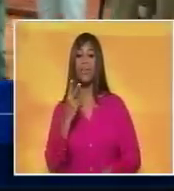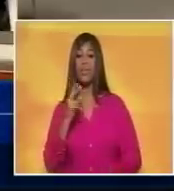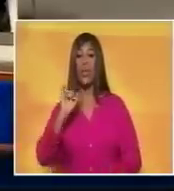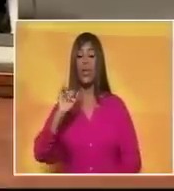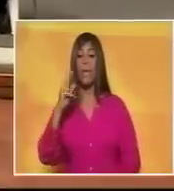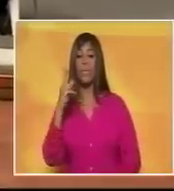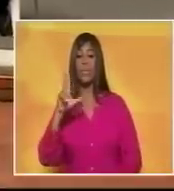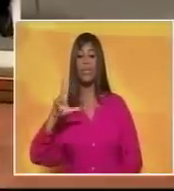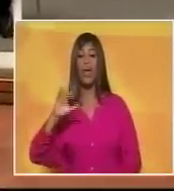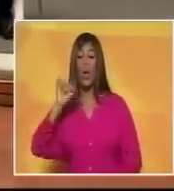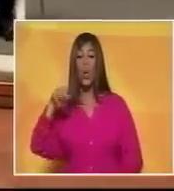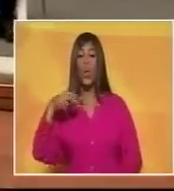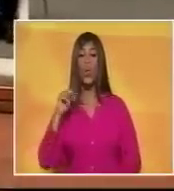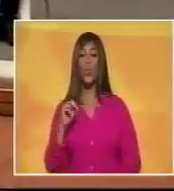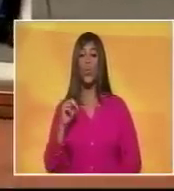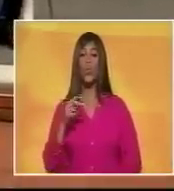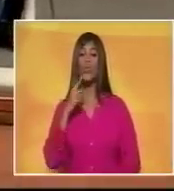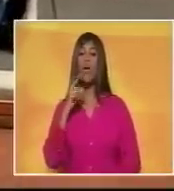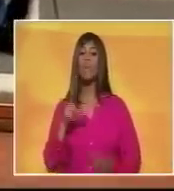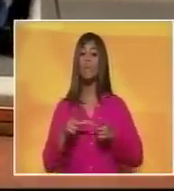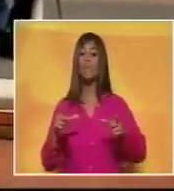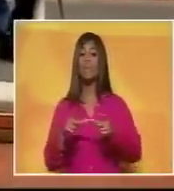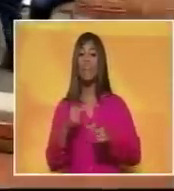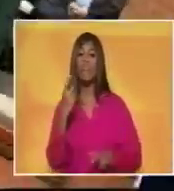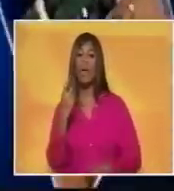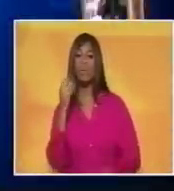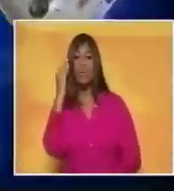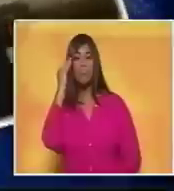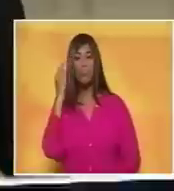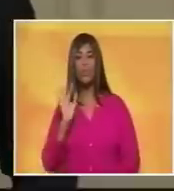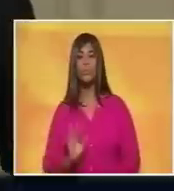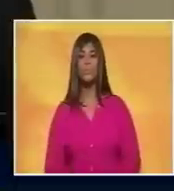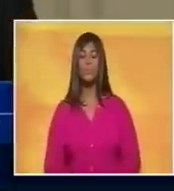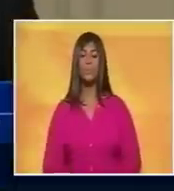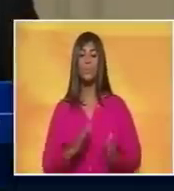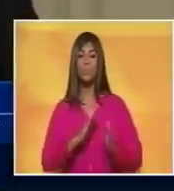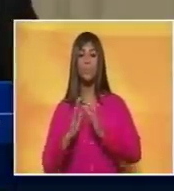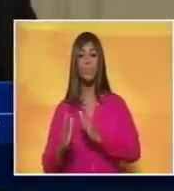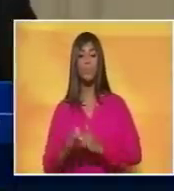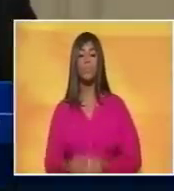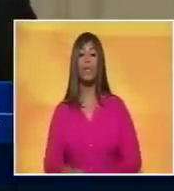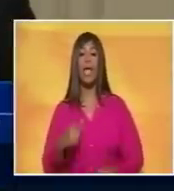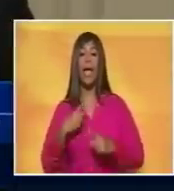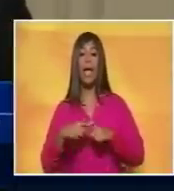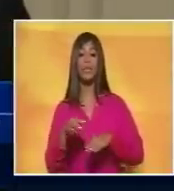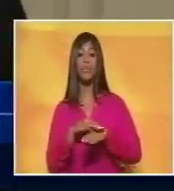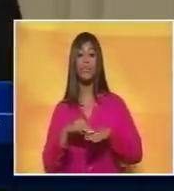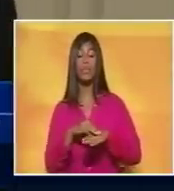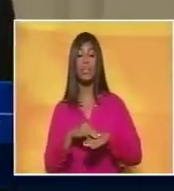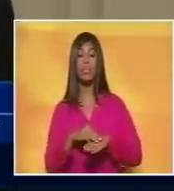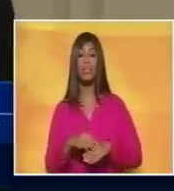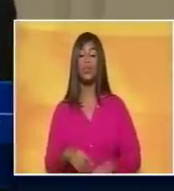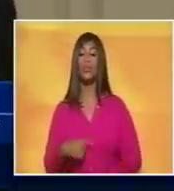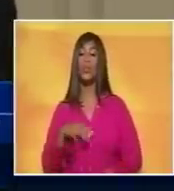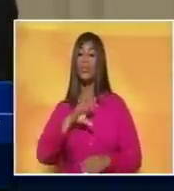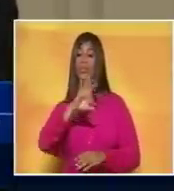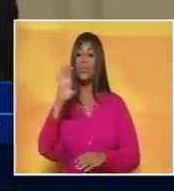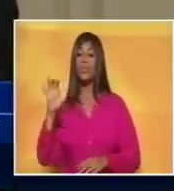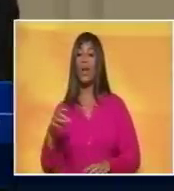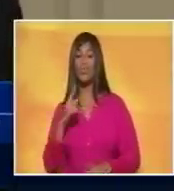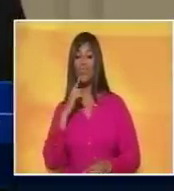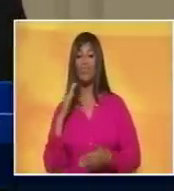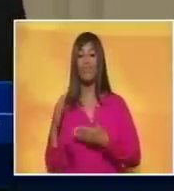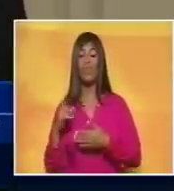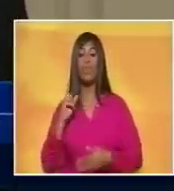y 23 de junio en un lugar por definir. El exministro británico de Exteriores Boris